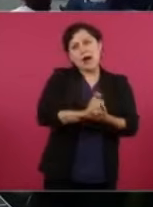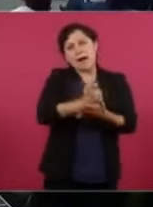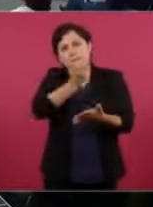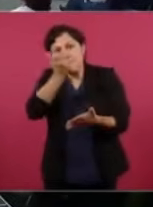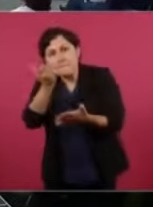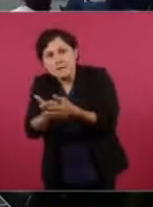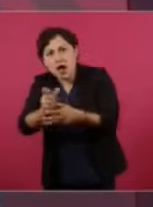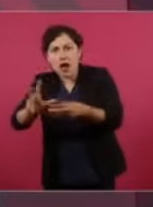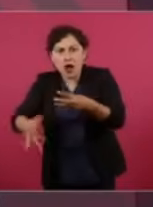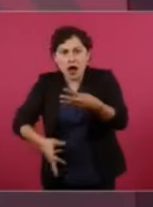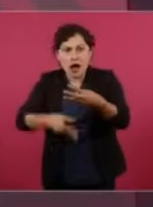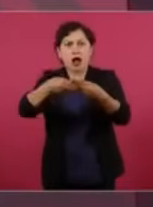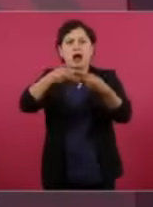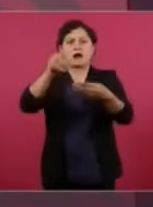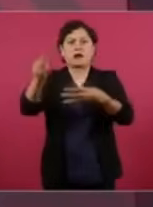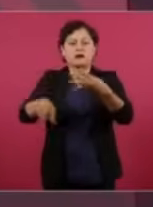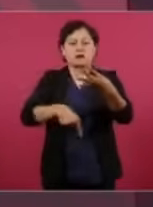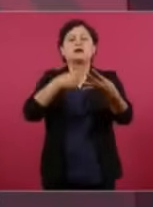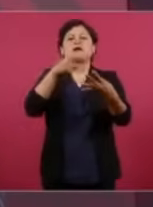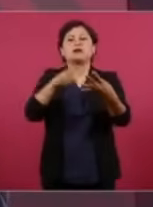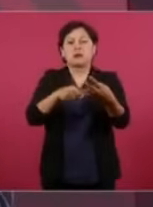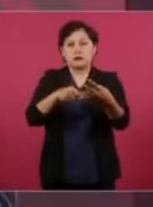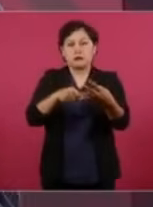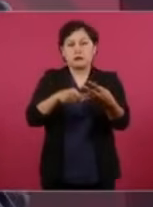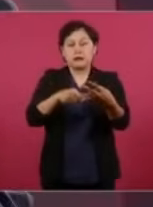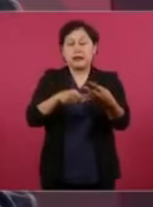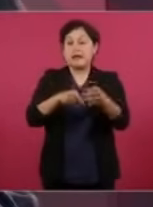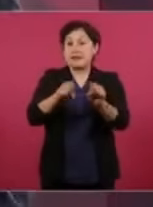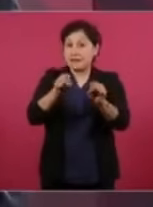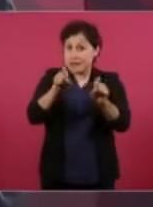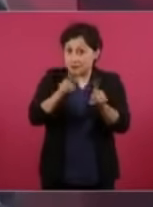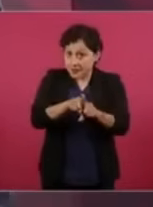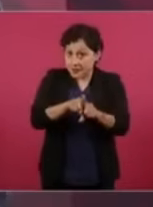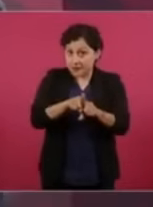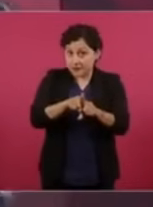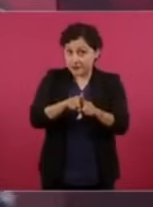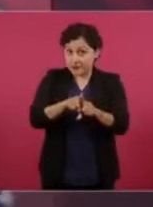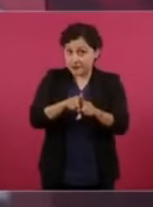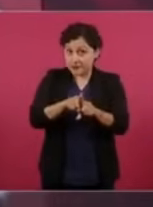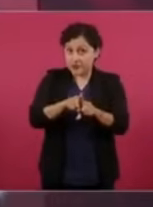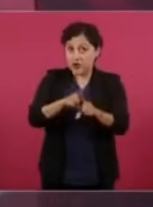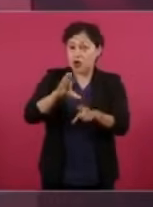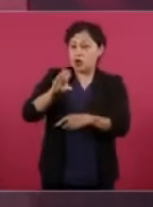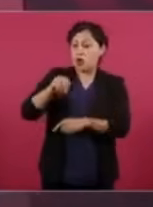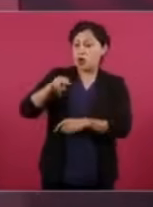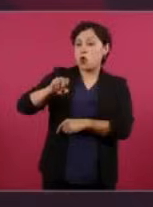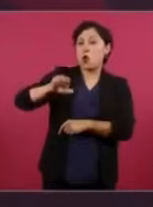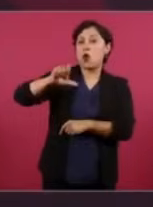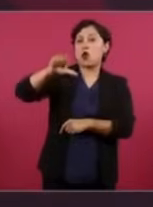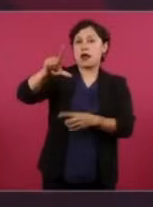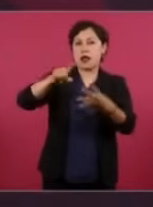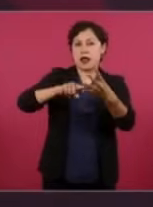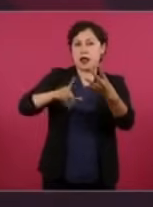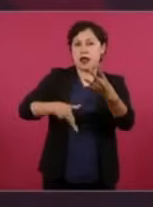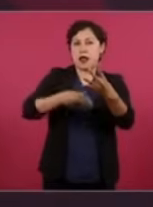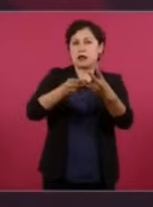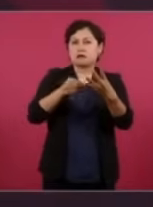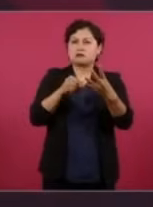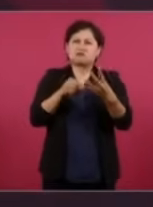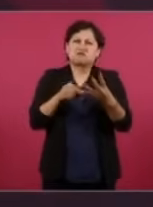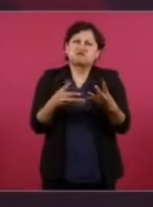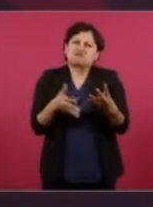y otro tanto del Colegio Nacional. Eso es menos, creo que